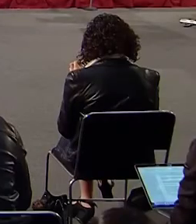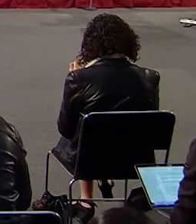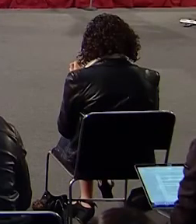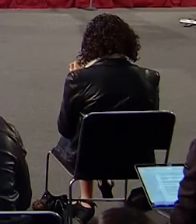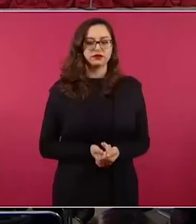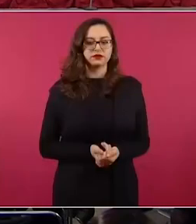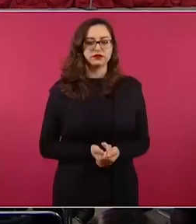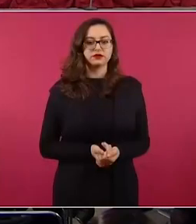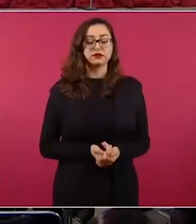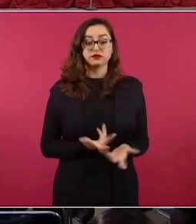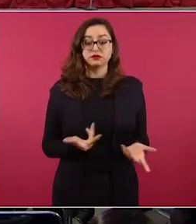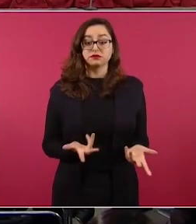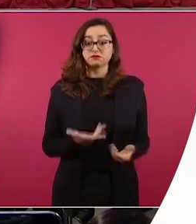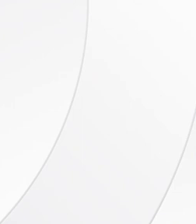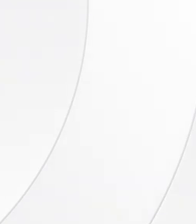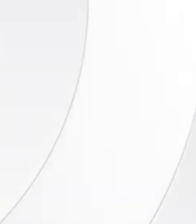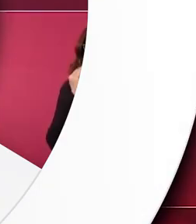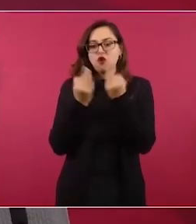no puedo.